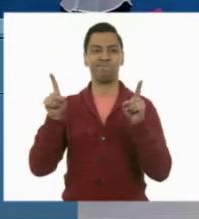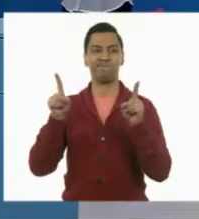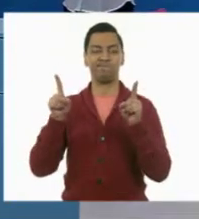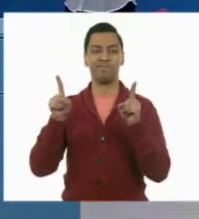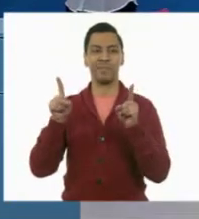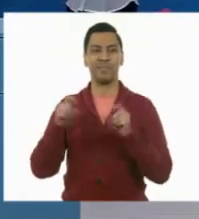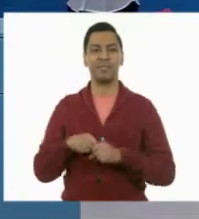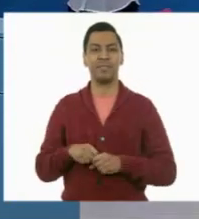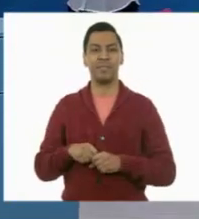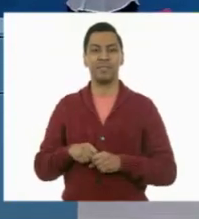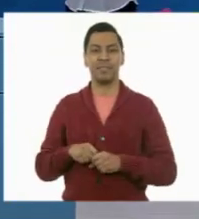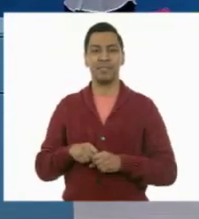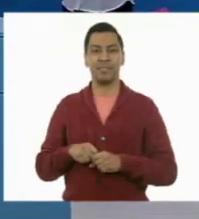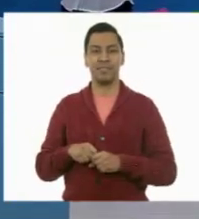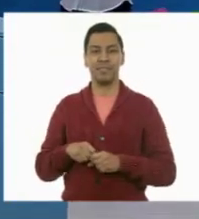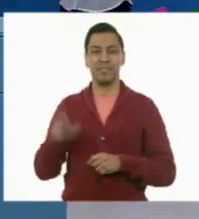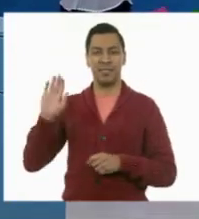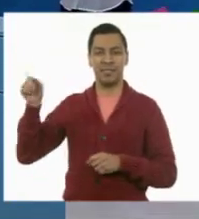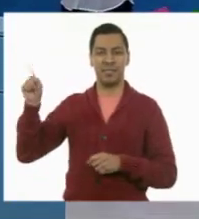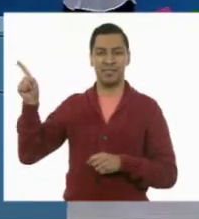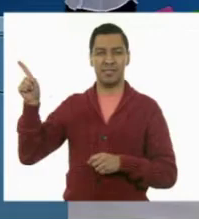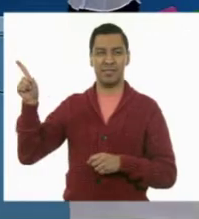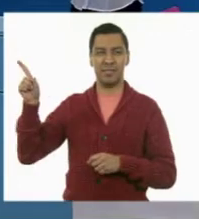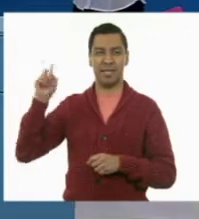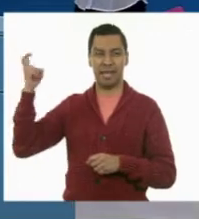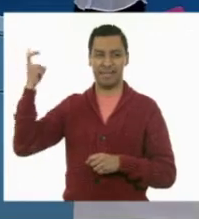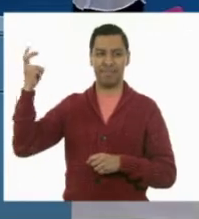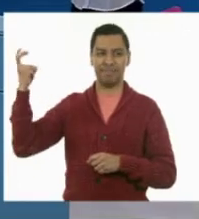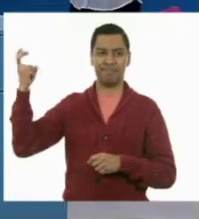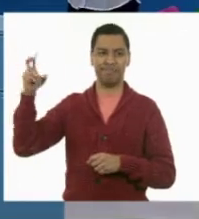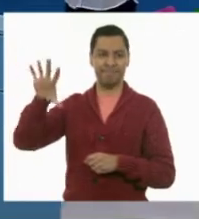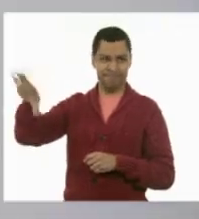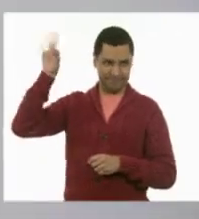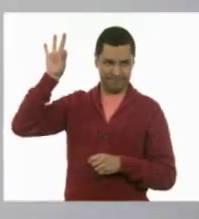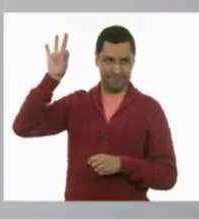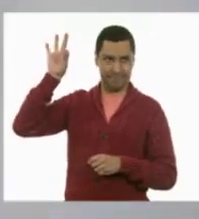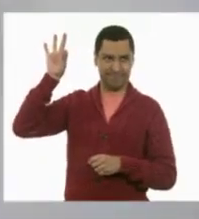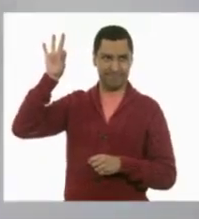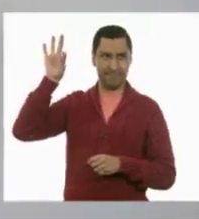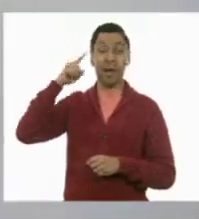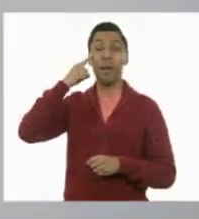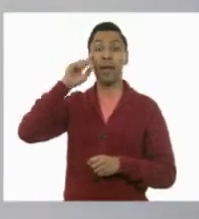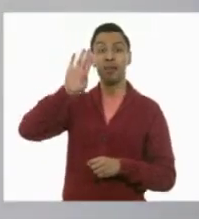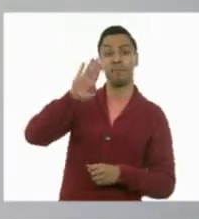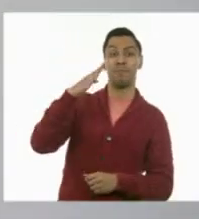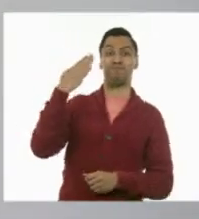maestra Nelly. Ajá. Esa. Esta. Sí. A ver.